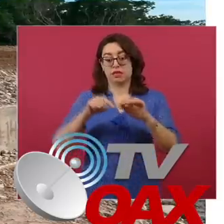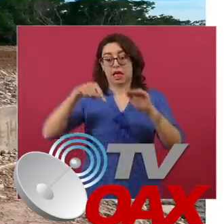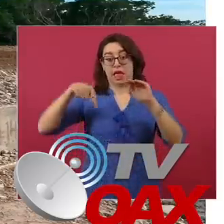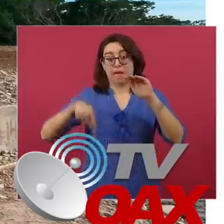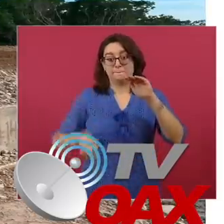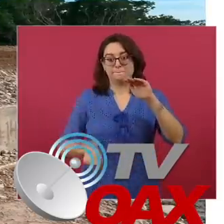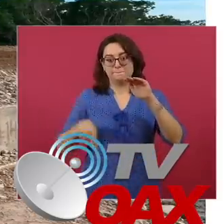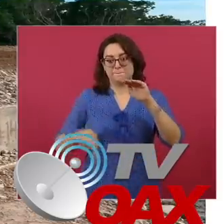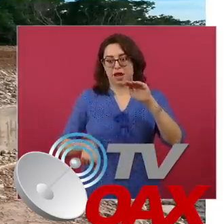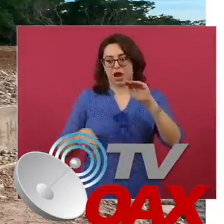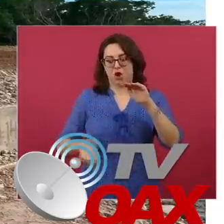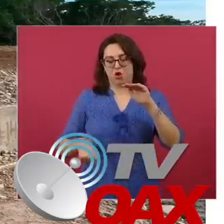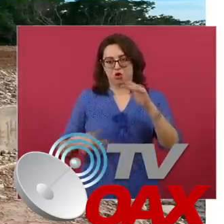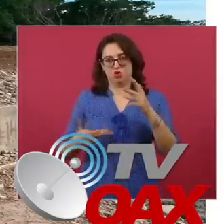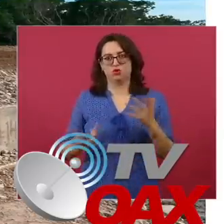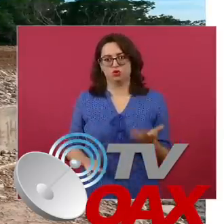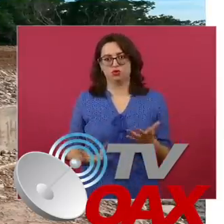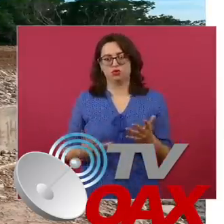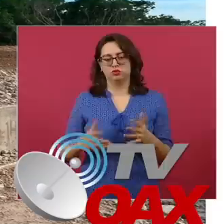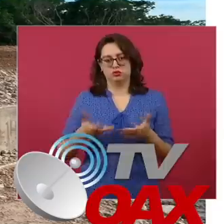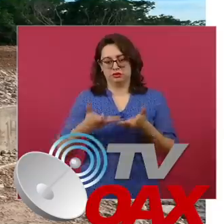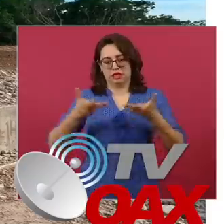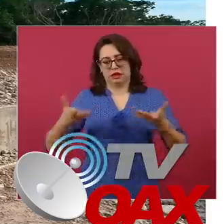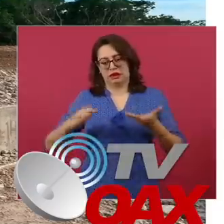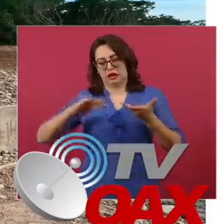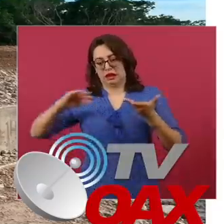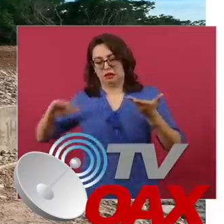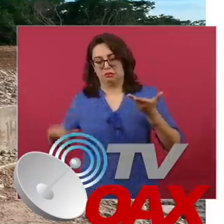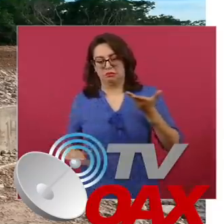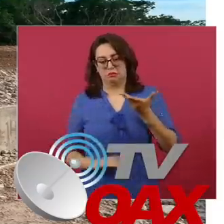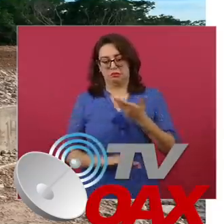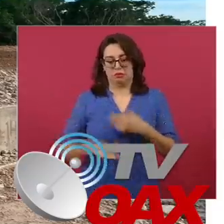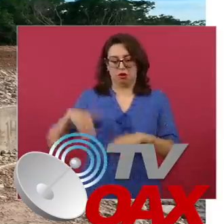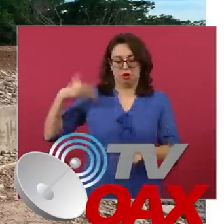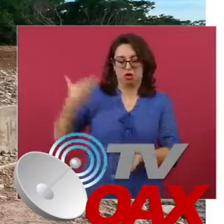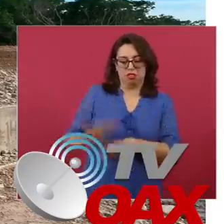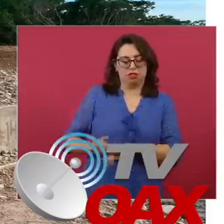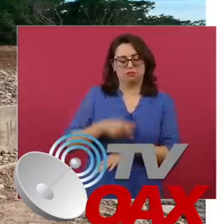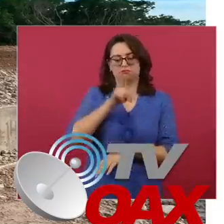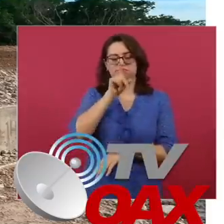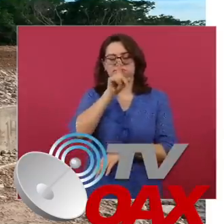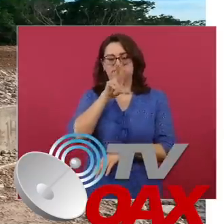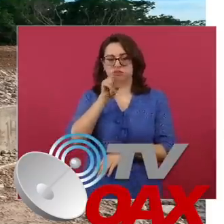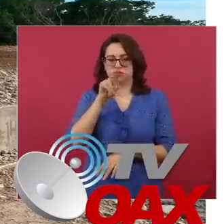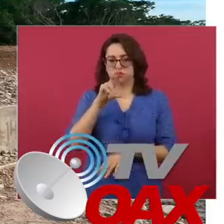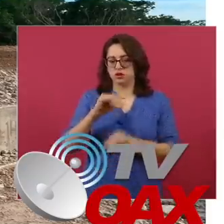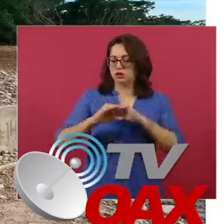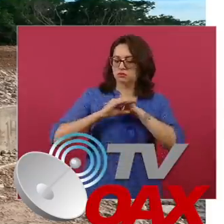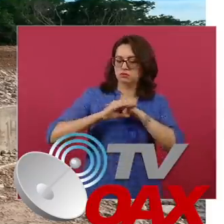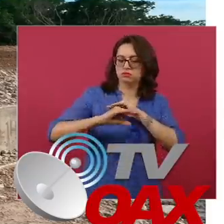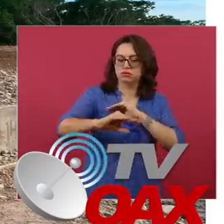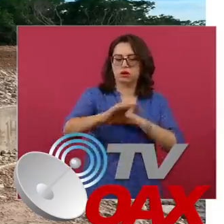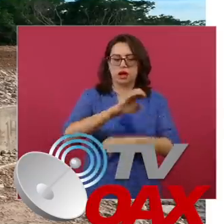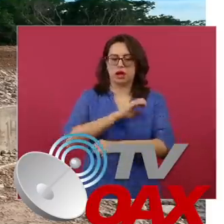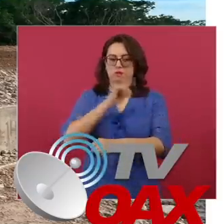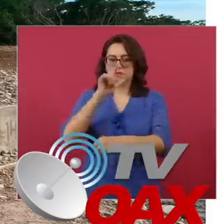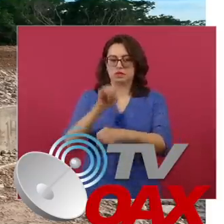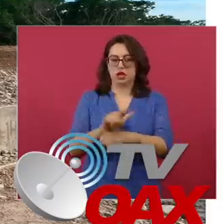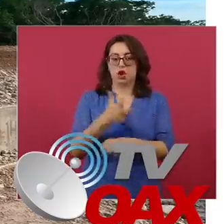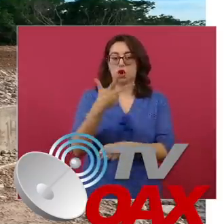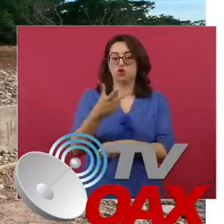que se puedan encontrar y no haya ningún daño ambiental. Actualmente ya se tienen los 8